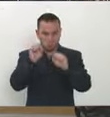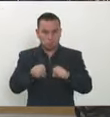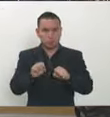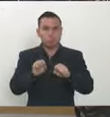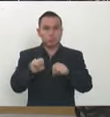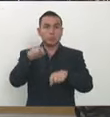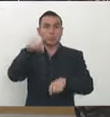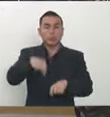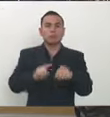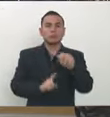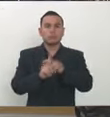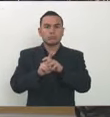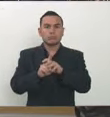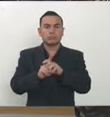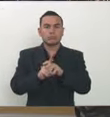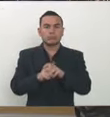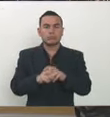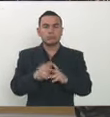si quiere.